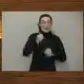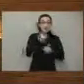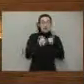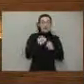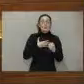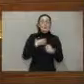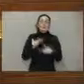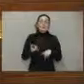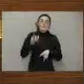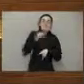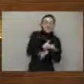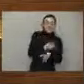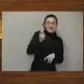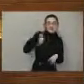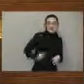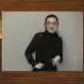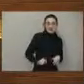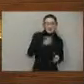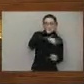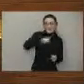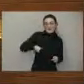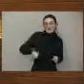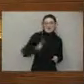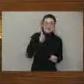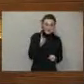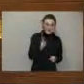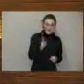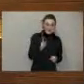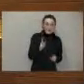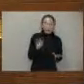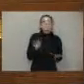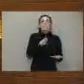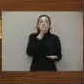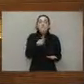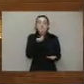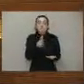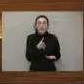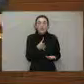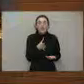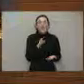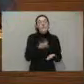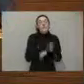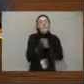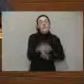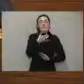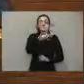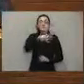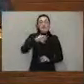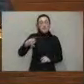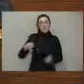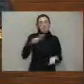que los ingresos o rentas líquidas mensuales y, por lo tanto, sí generaba una